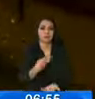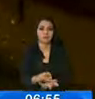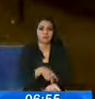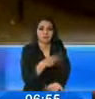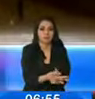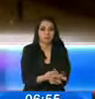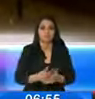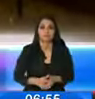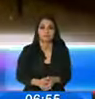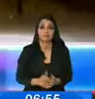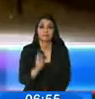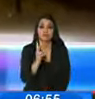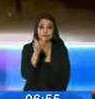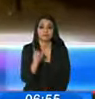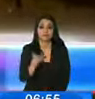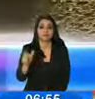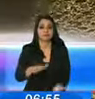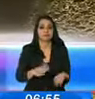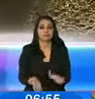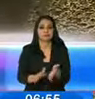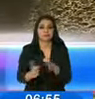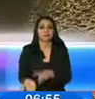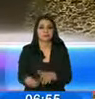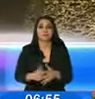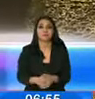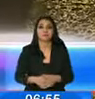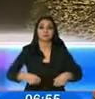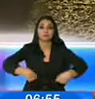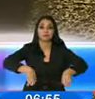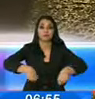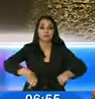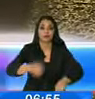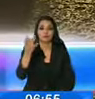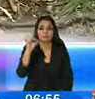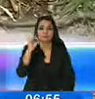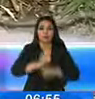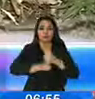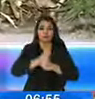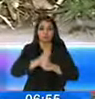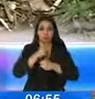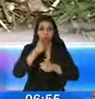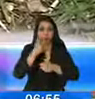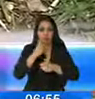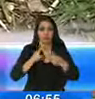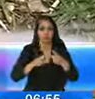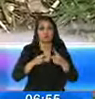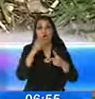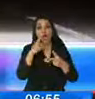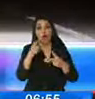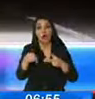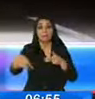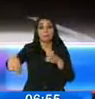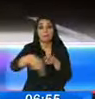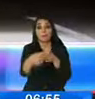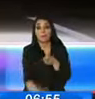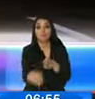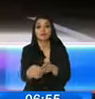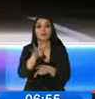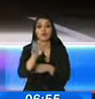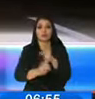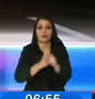de tránsito, dos personas fallecieron. El conductor de 18 años, el ciudadano de 40, quien fue atropellado, y